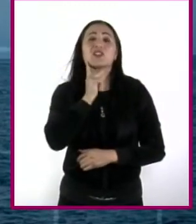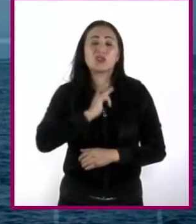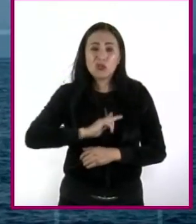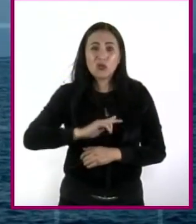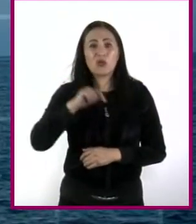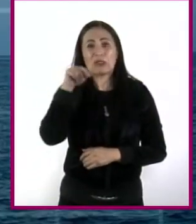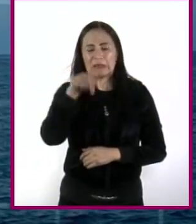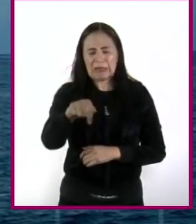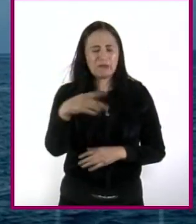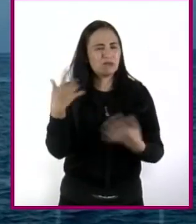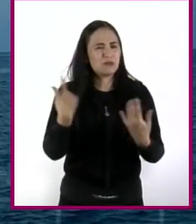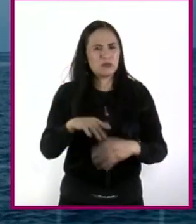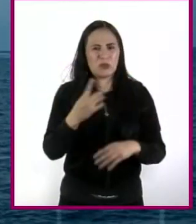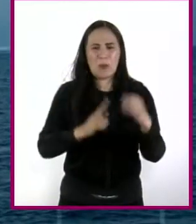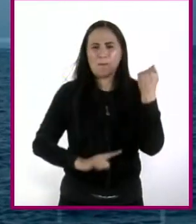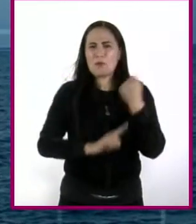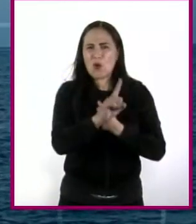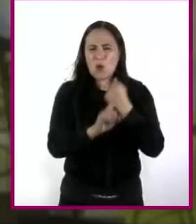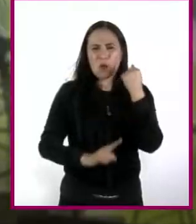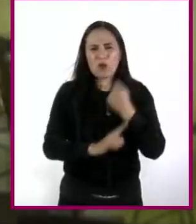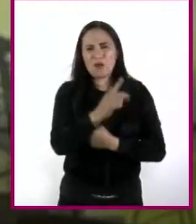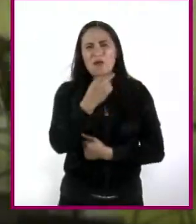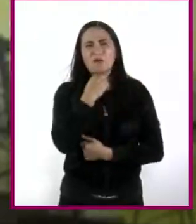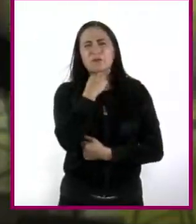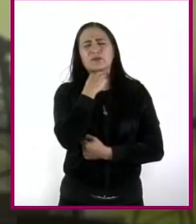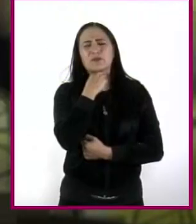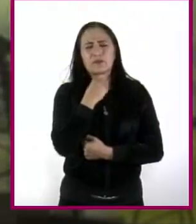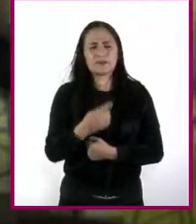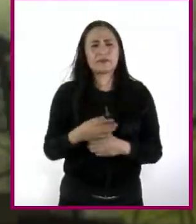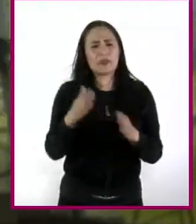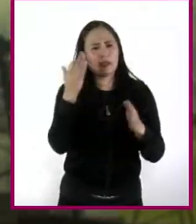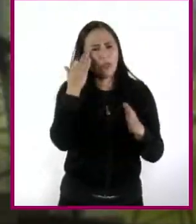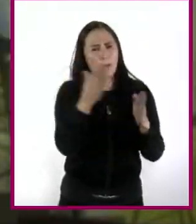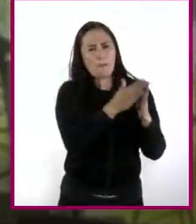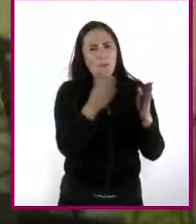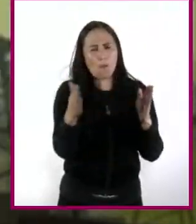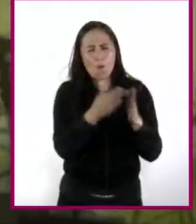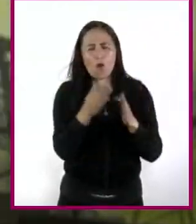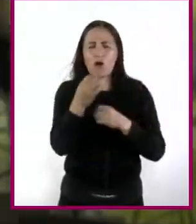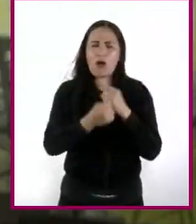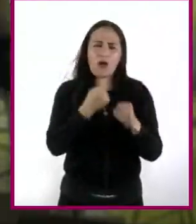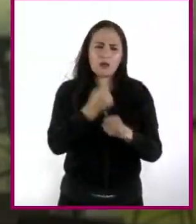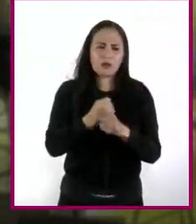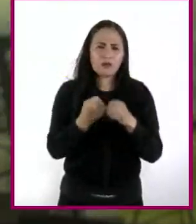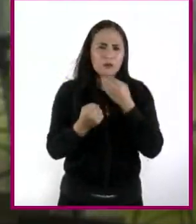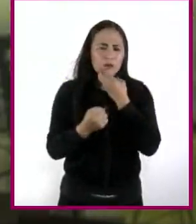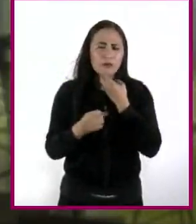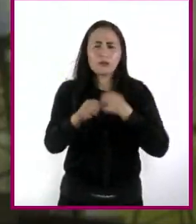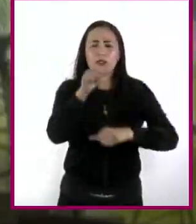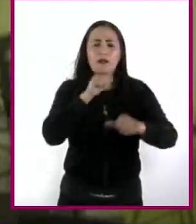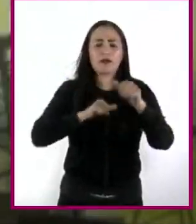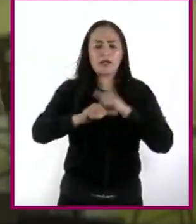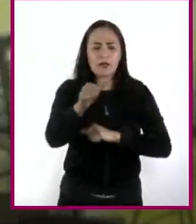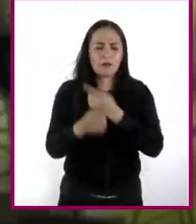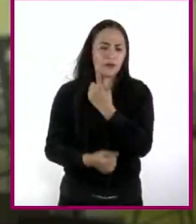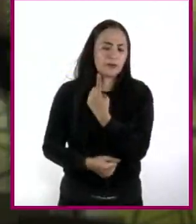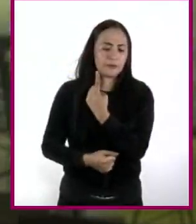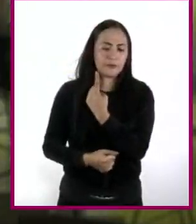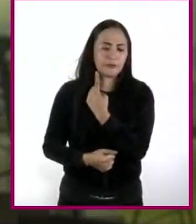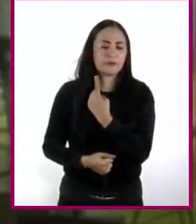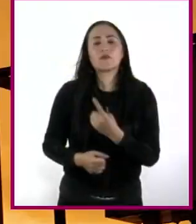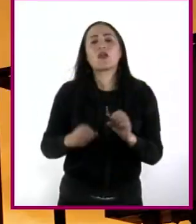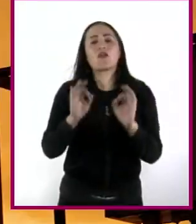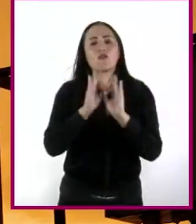sus principales causas de fractura, para que en el lapso de unos años fuera reemplazado por el modelo